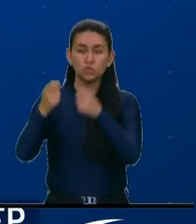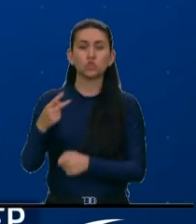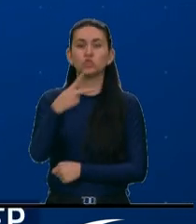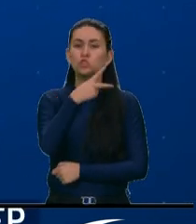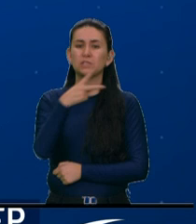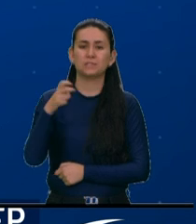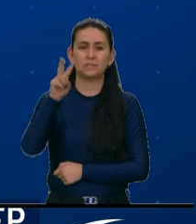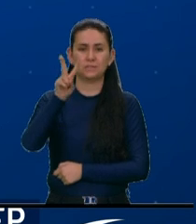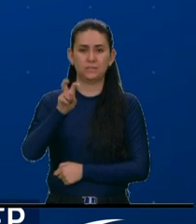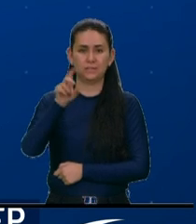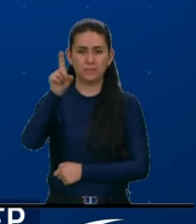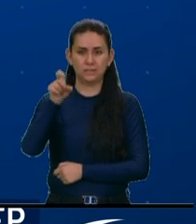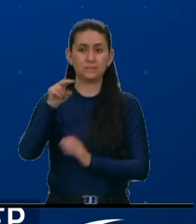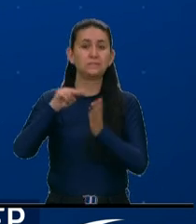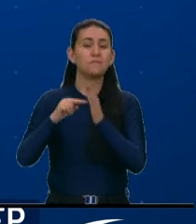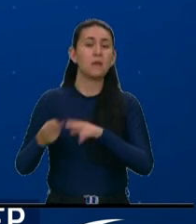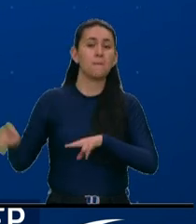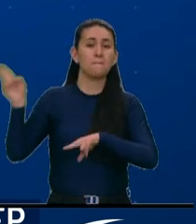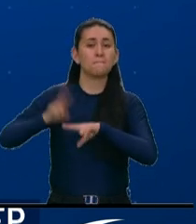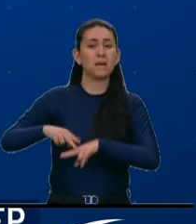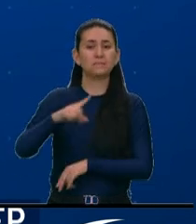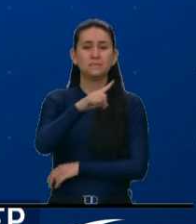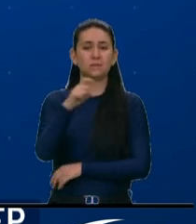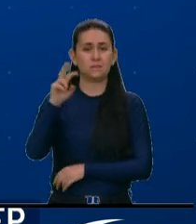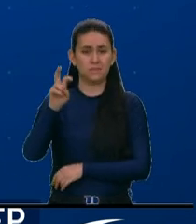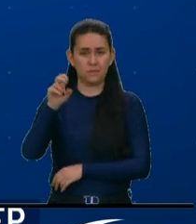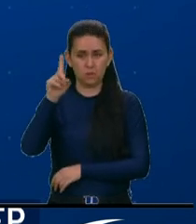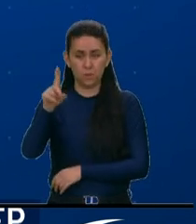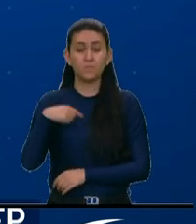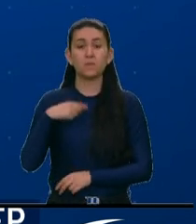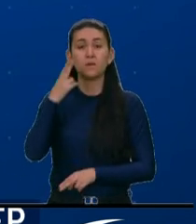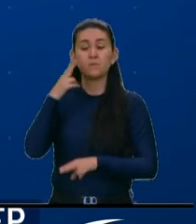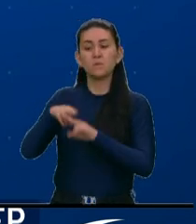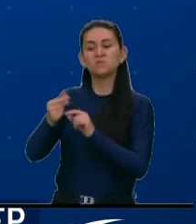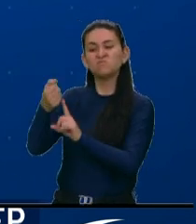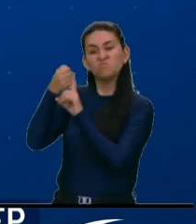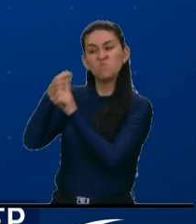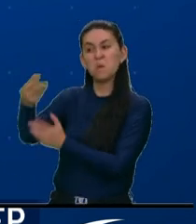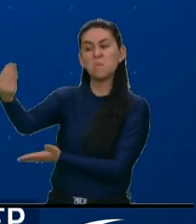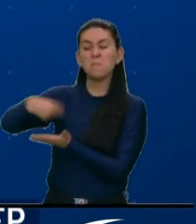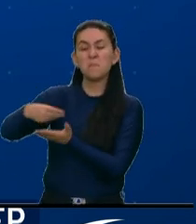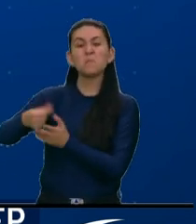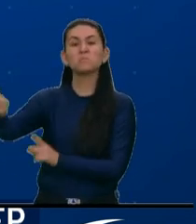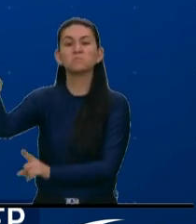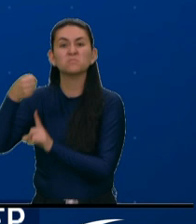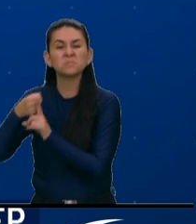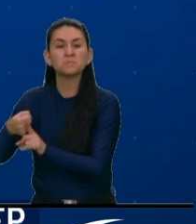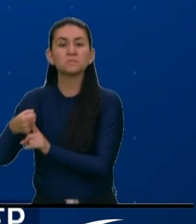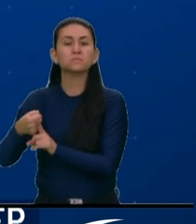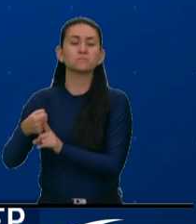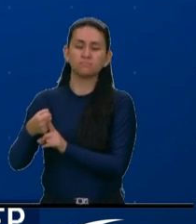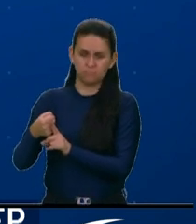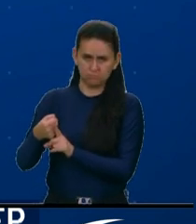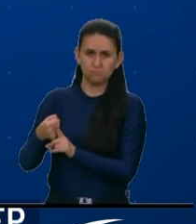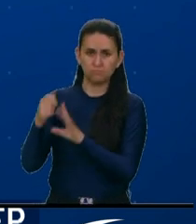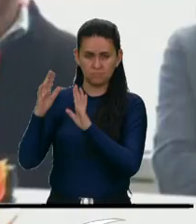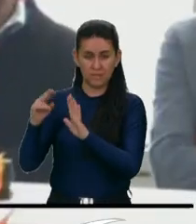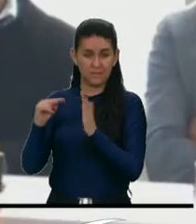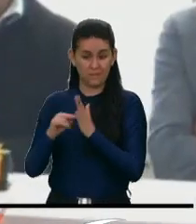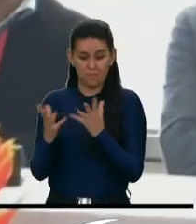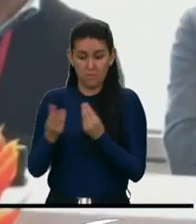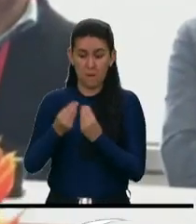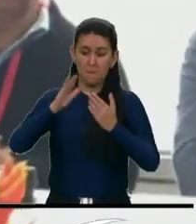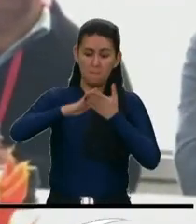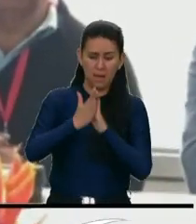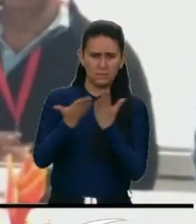decir, 121 casos más. Las extorsiones también están incrementando. Esto, según expertos, no tiene directa relación con las negociaciones de